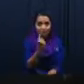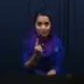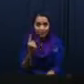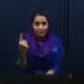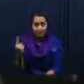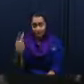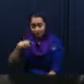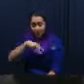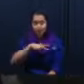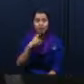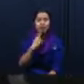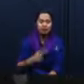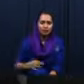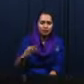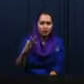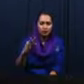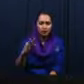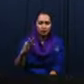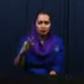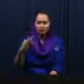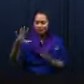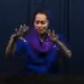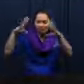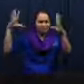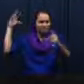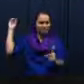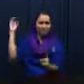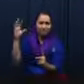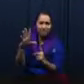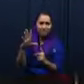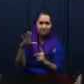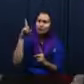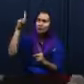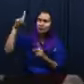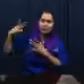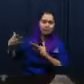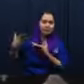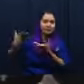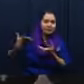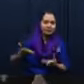grande será el bienestar de los mismos. En el nombre de Jesús.